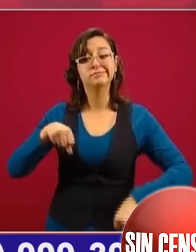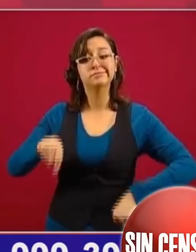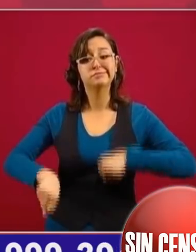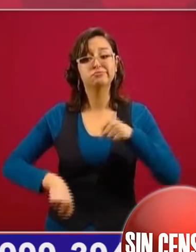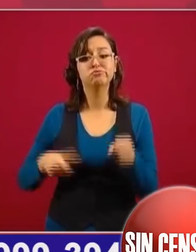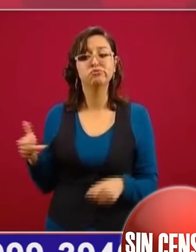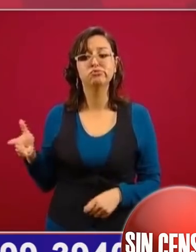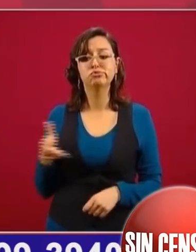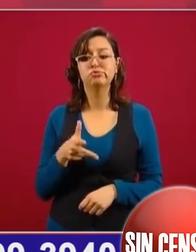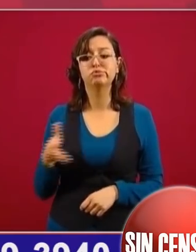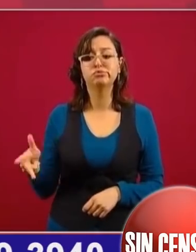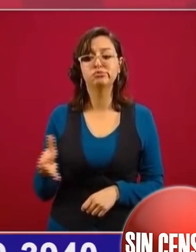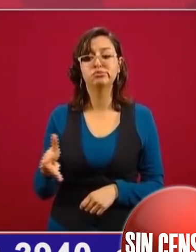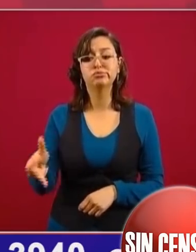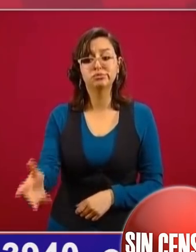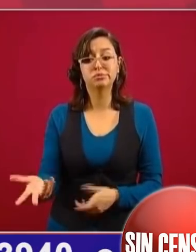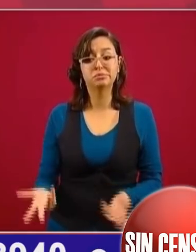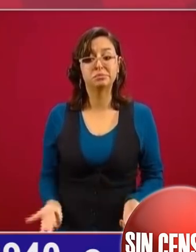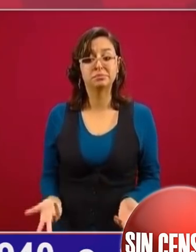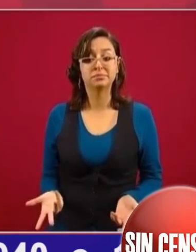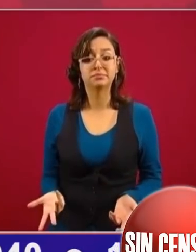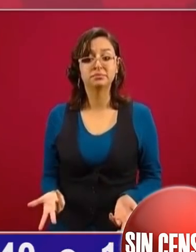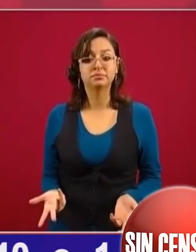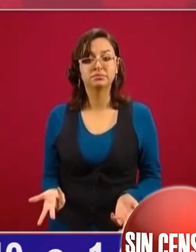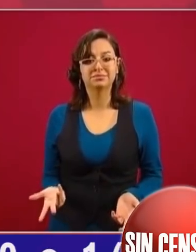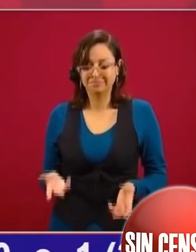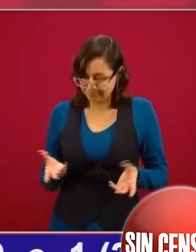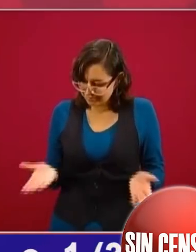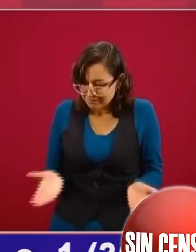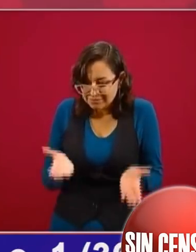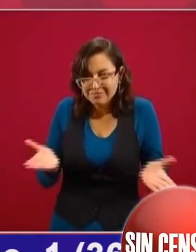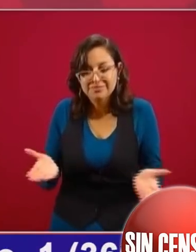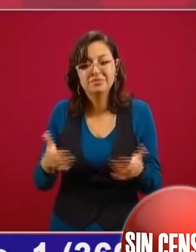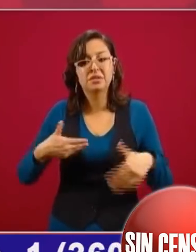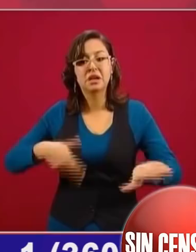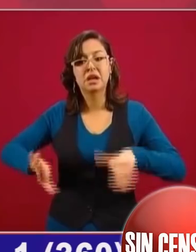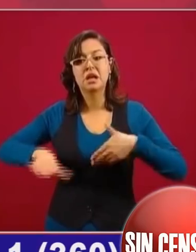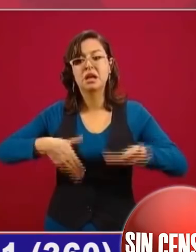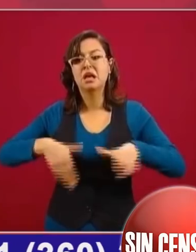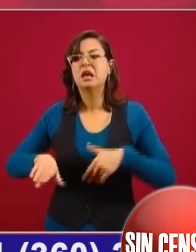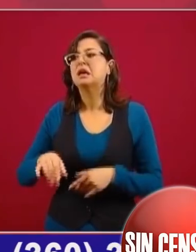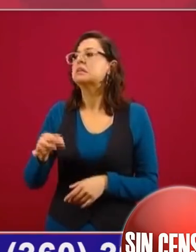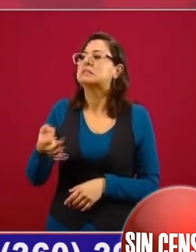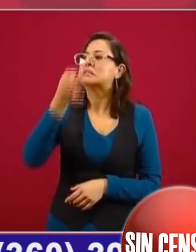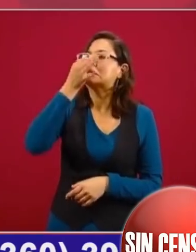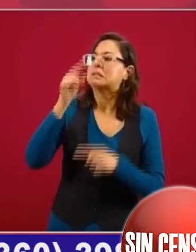Entonces, caminemos. Nada de que voy a 2 cuadras